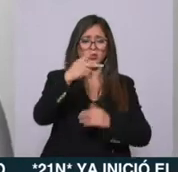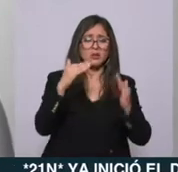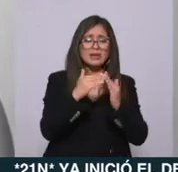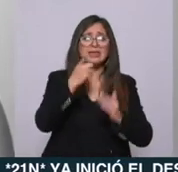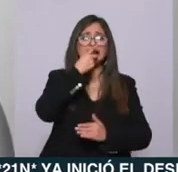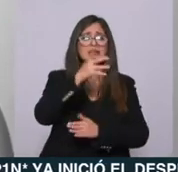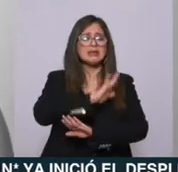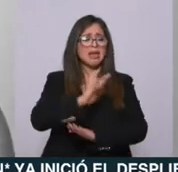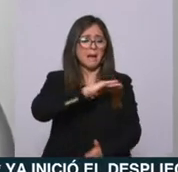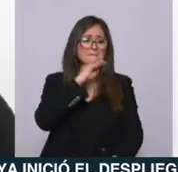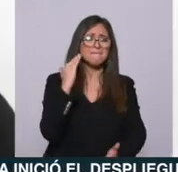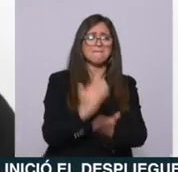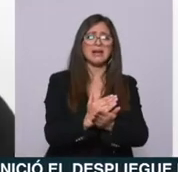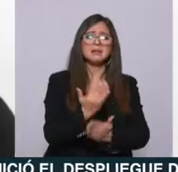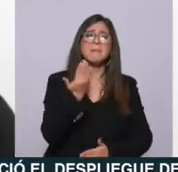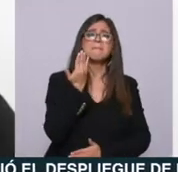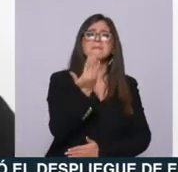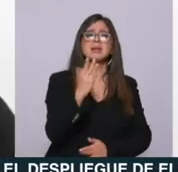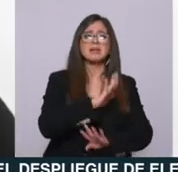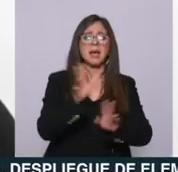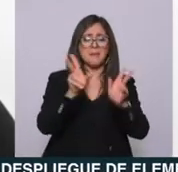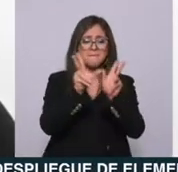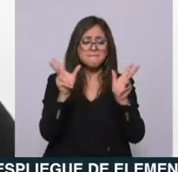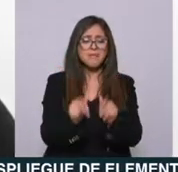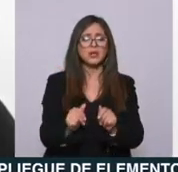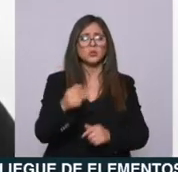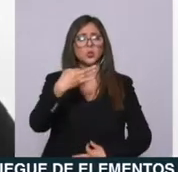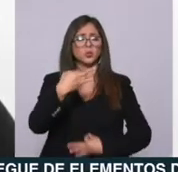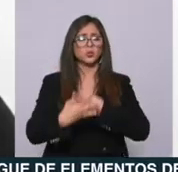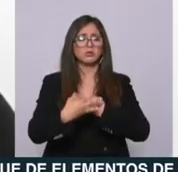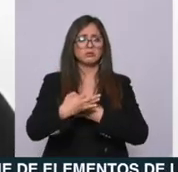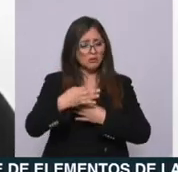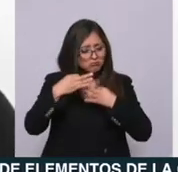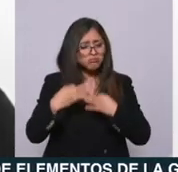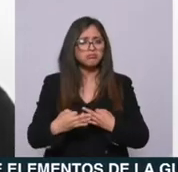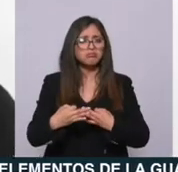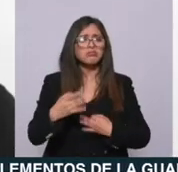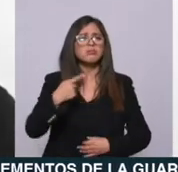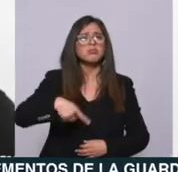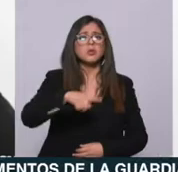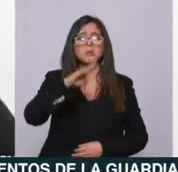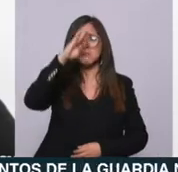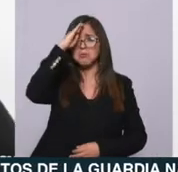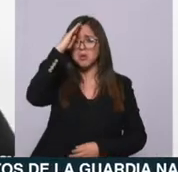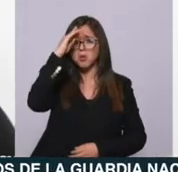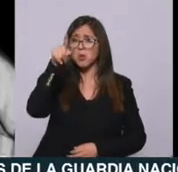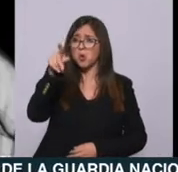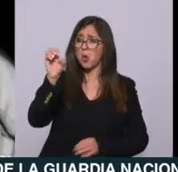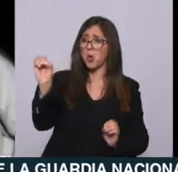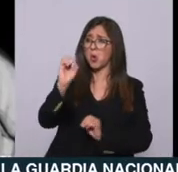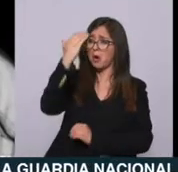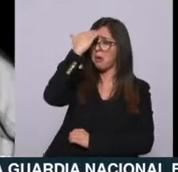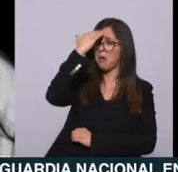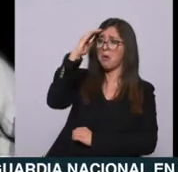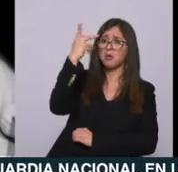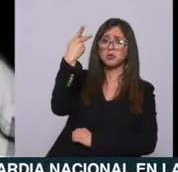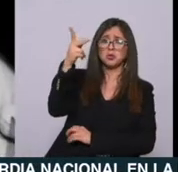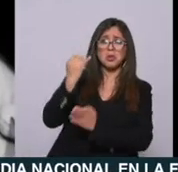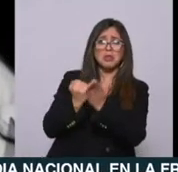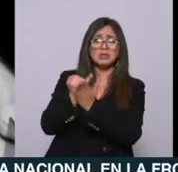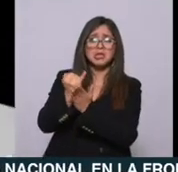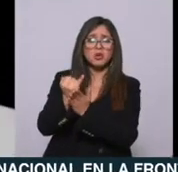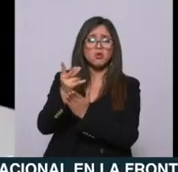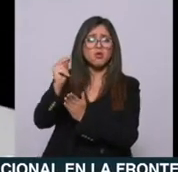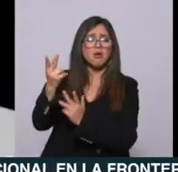en el video con la exigencia de paz, justicia y en lo que destacan que solo porque alguien que no conoces lo decidió, ya no